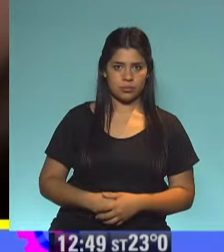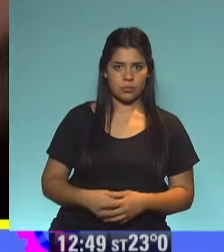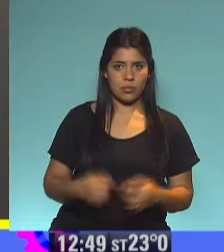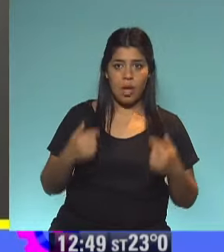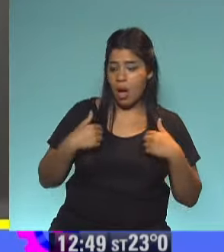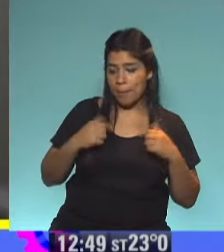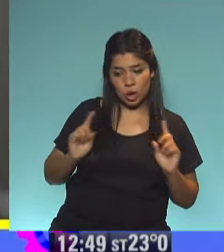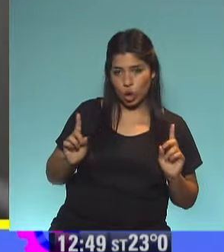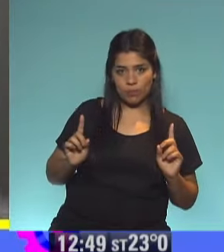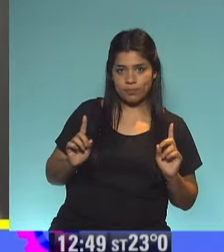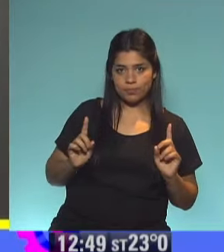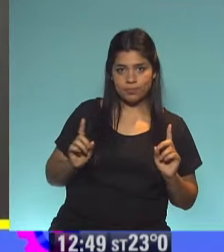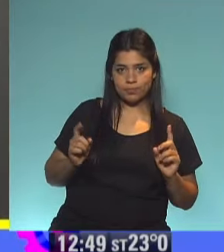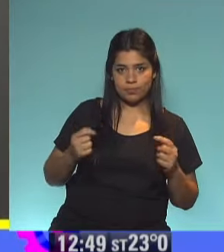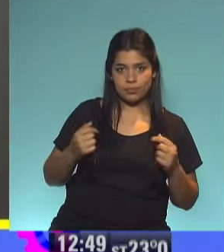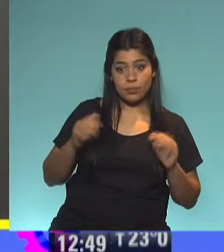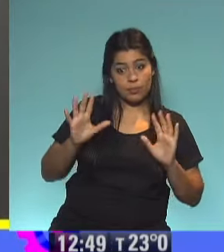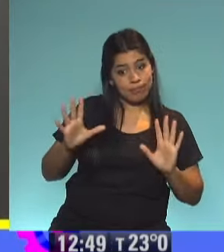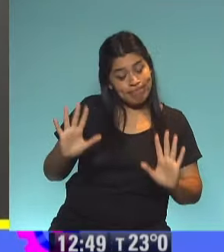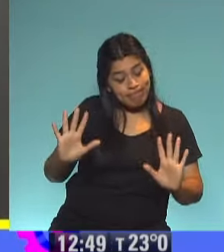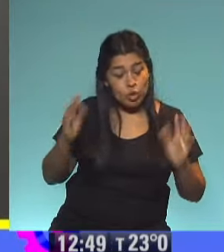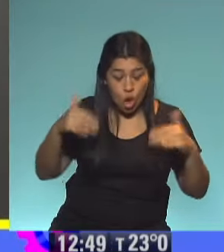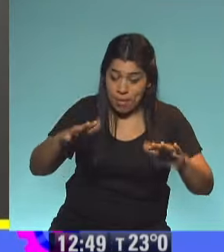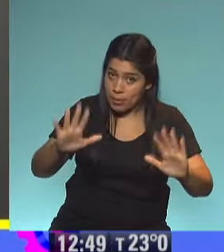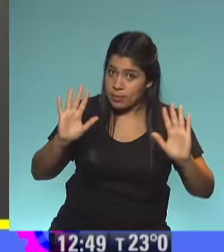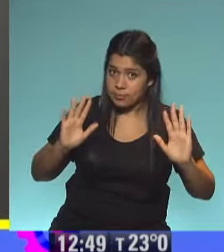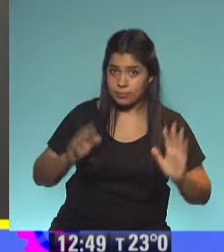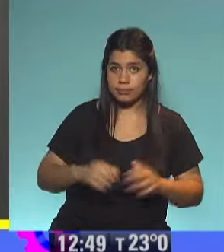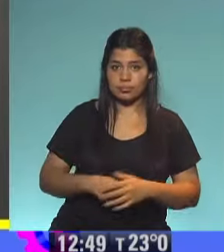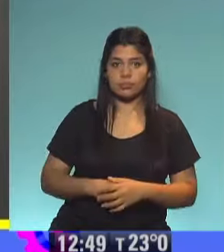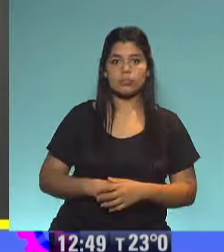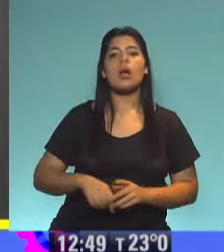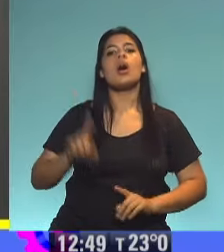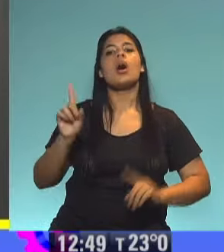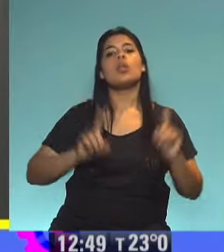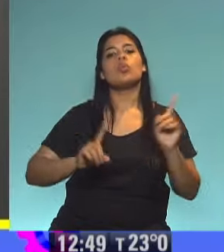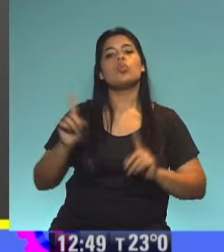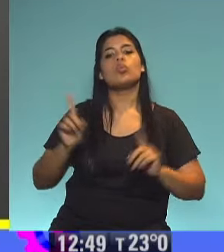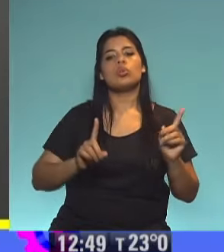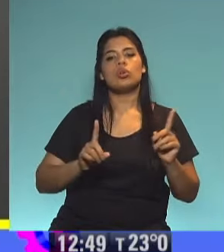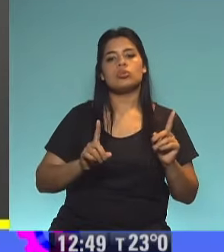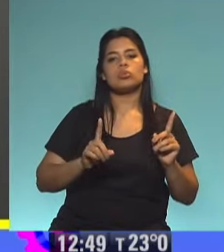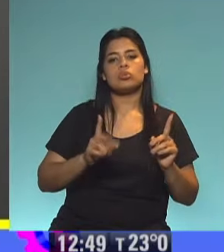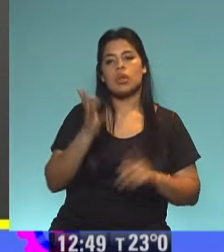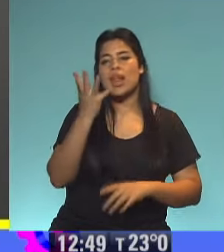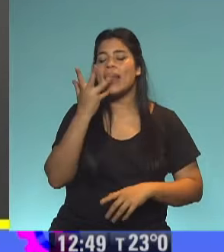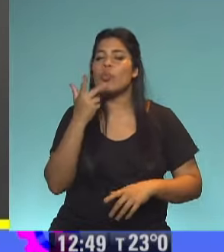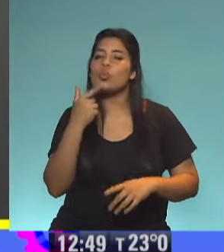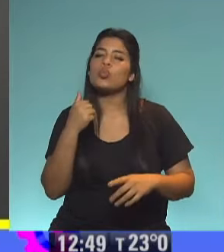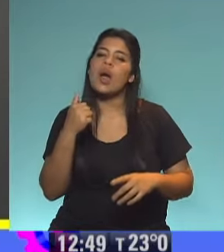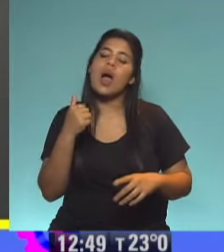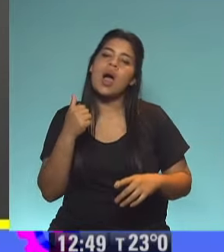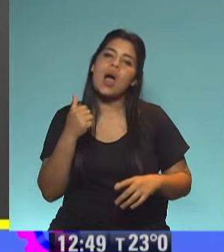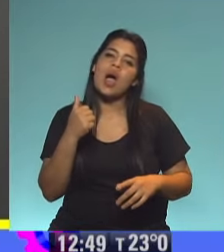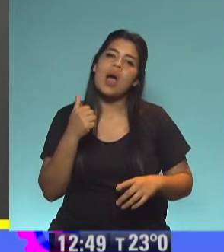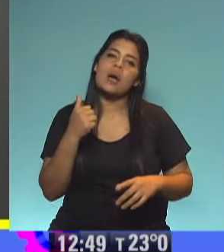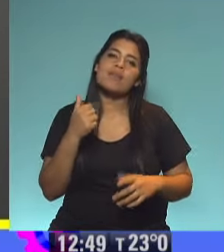pasa todavía. Algunos, les gustan cosas